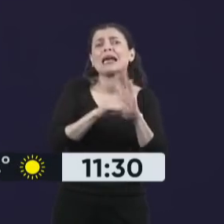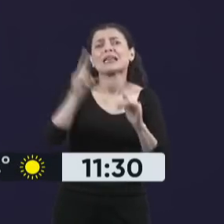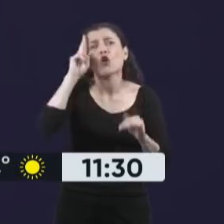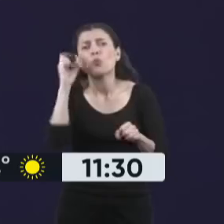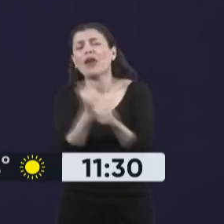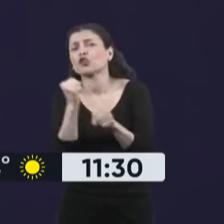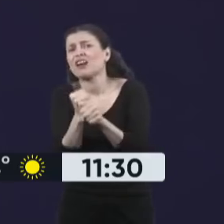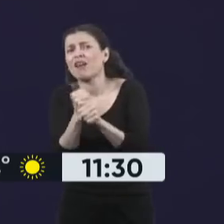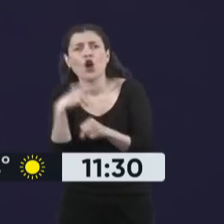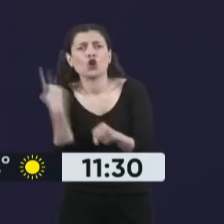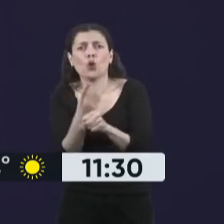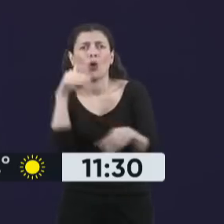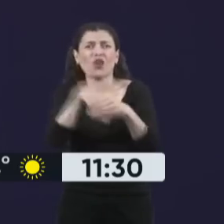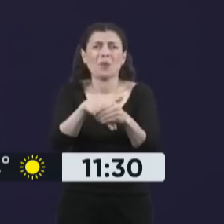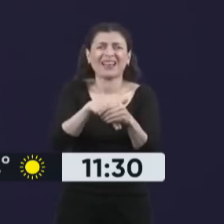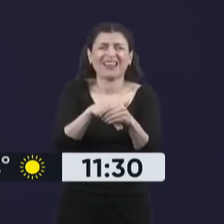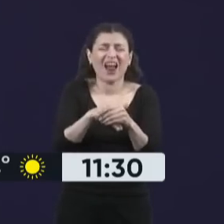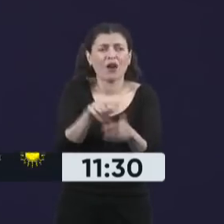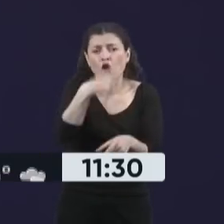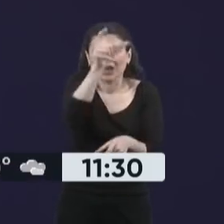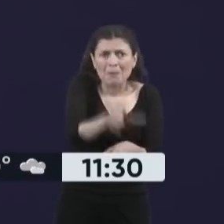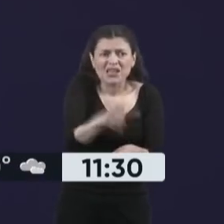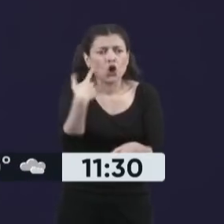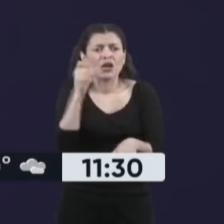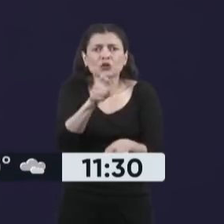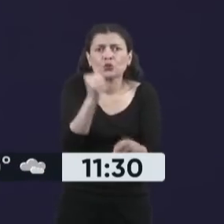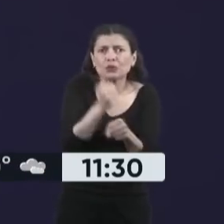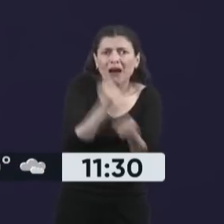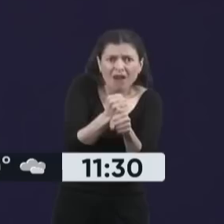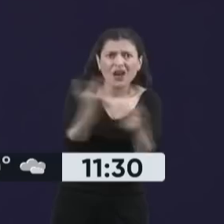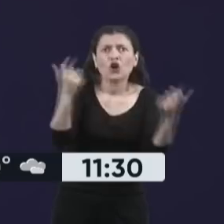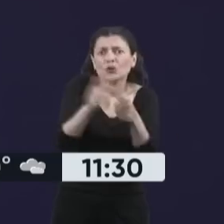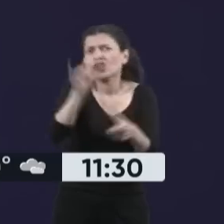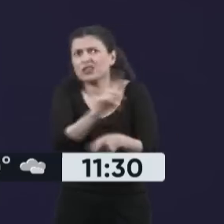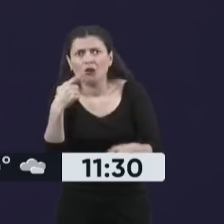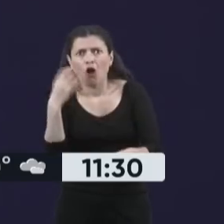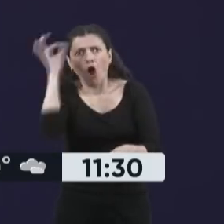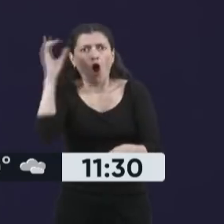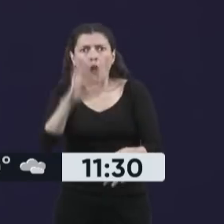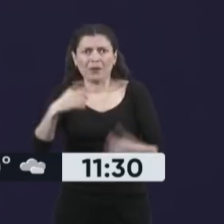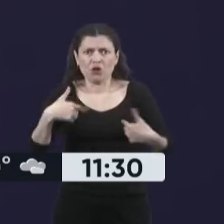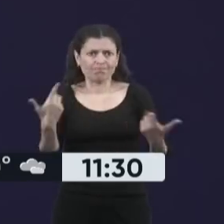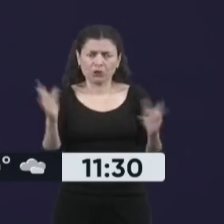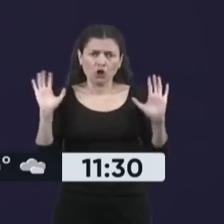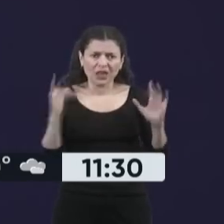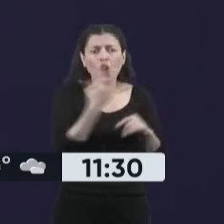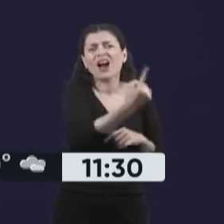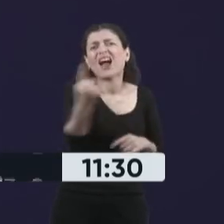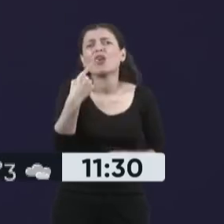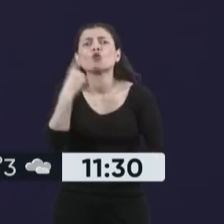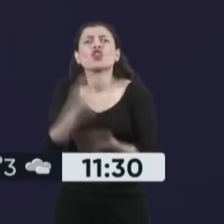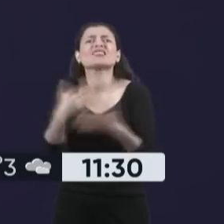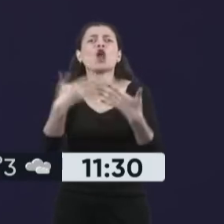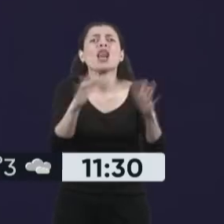metemos en la agenda del resto de los mandatarios o de los funcionarios de otros países. La verdad es que no tenemos ningún tipo de opinión, cada mandatario es libre de hacer lo que